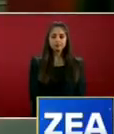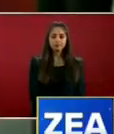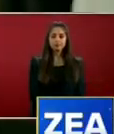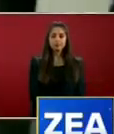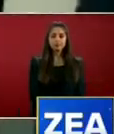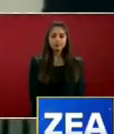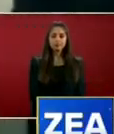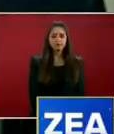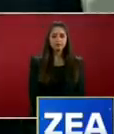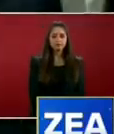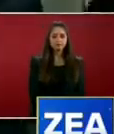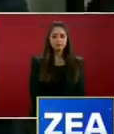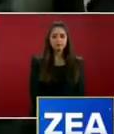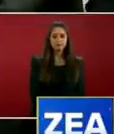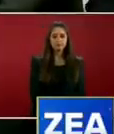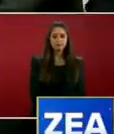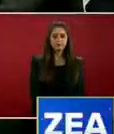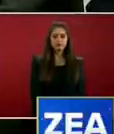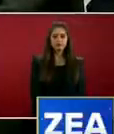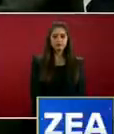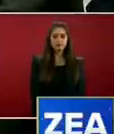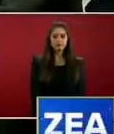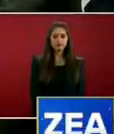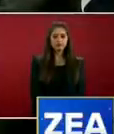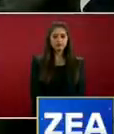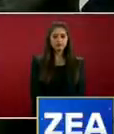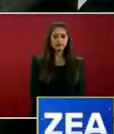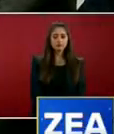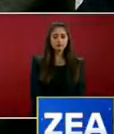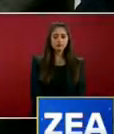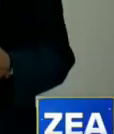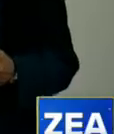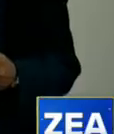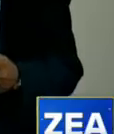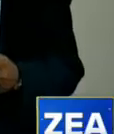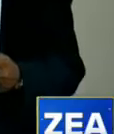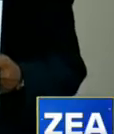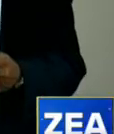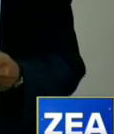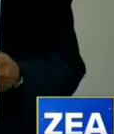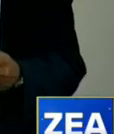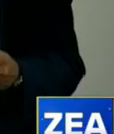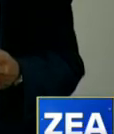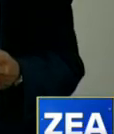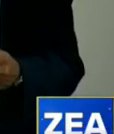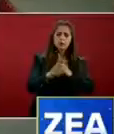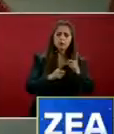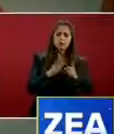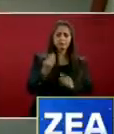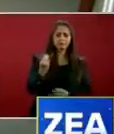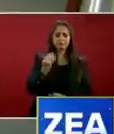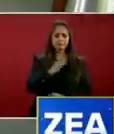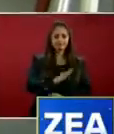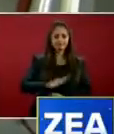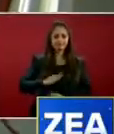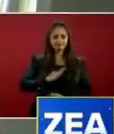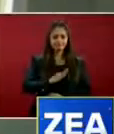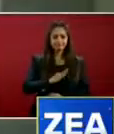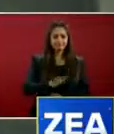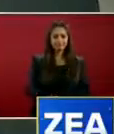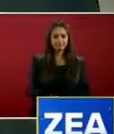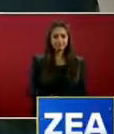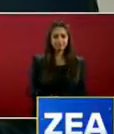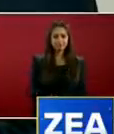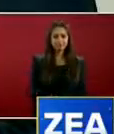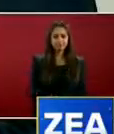César Valenzuela, galardonado en la categoría de juez por su labor en mundiales de gimnasia y demás eventos. Finalmente, la clavadista